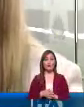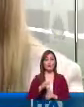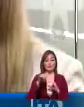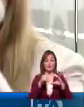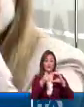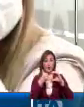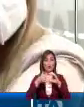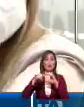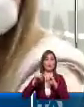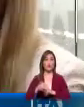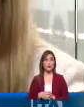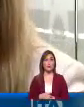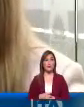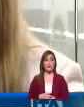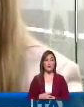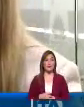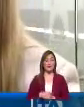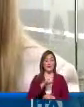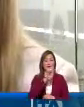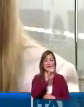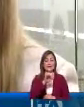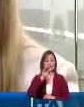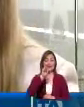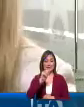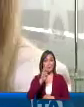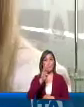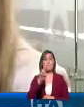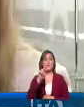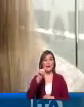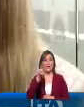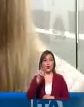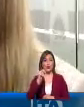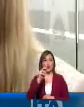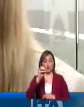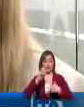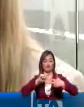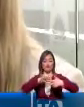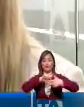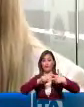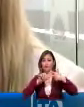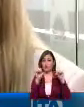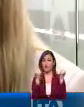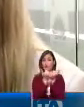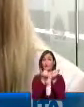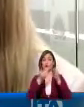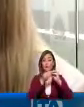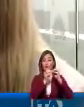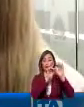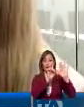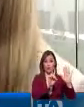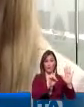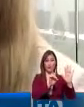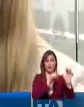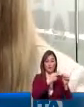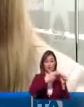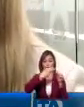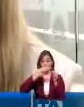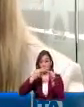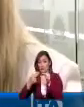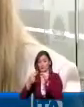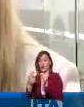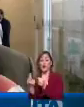Elena, el asambleísta Zambrano y Elías Hachero. Estos tres asambleístas, en concreto el Partido Social Cristiano, se van